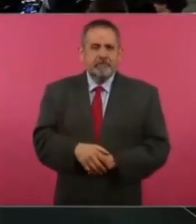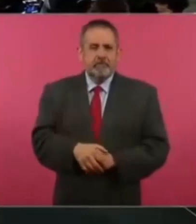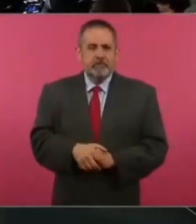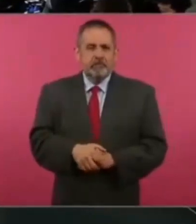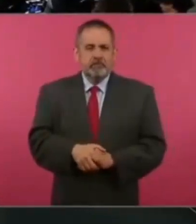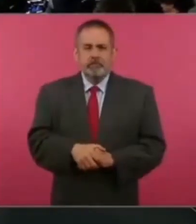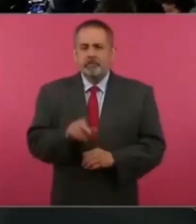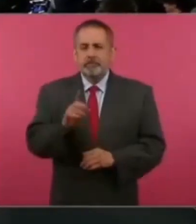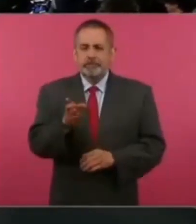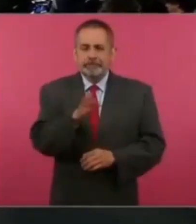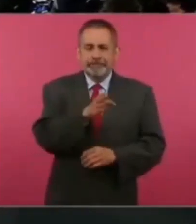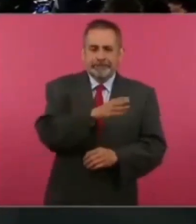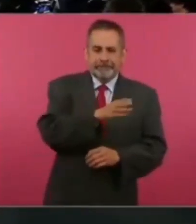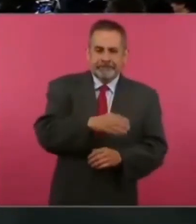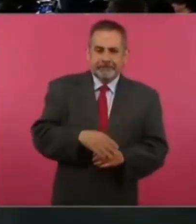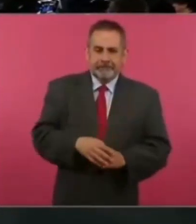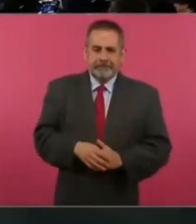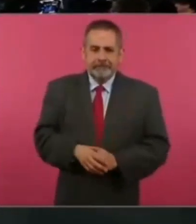la anterior.